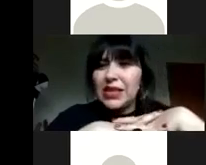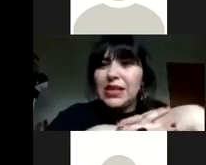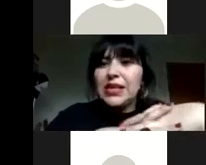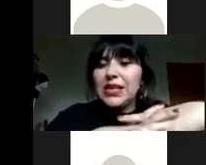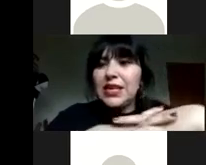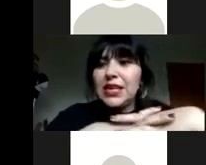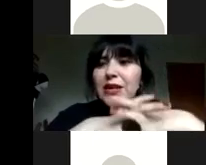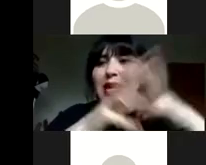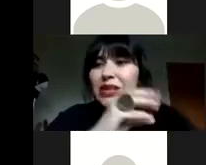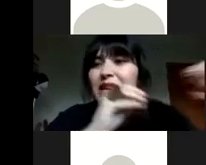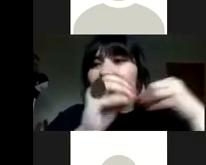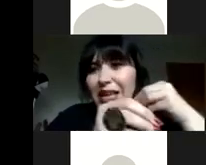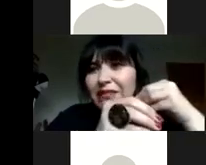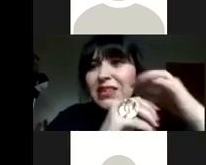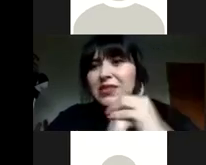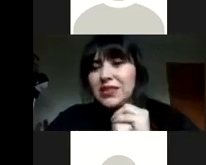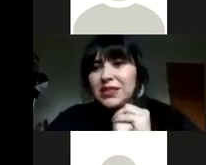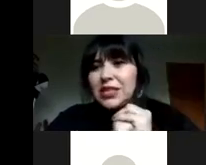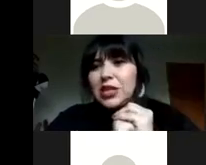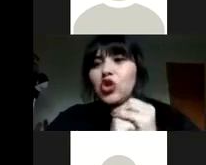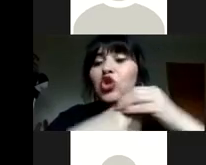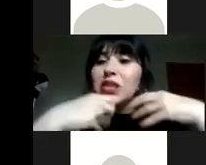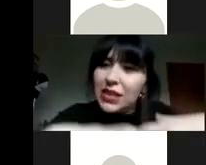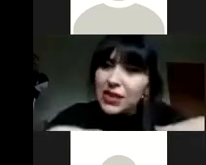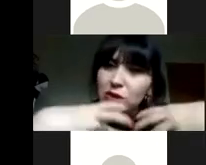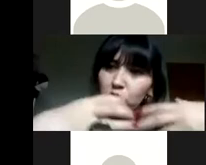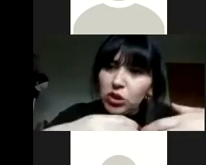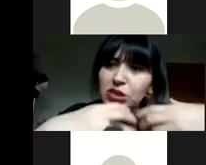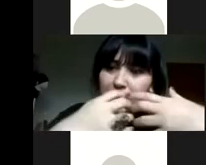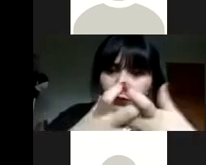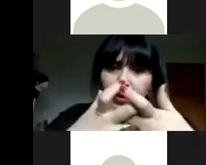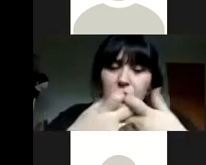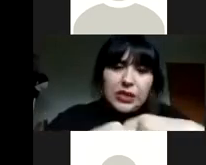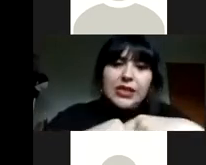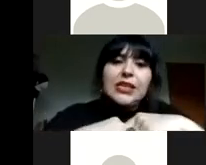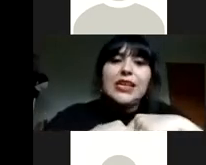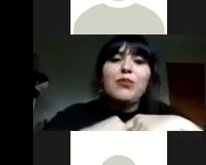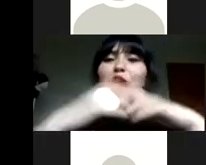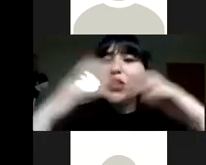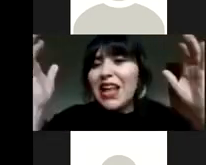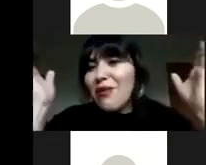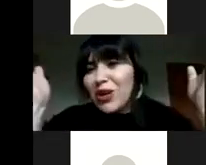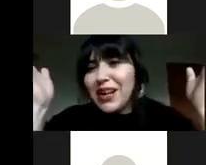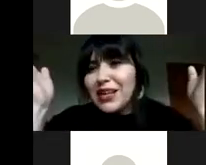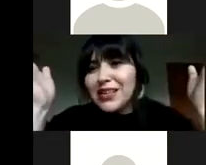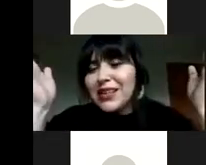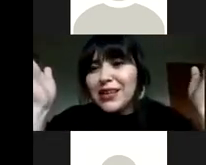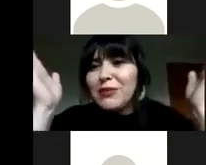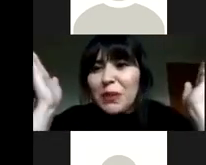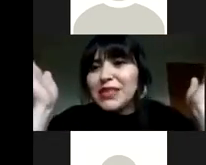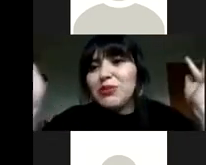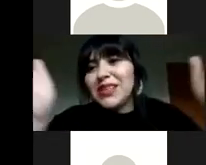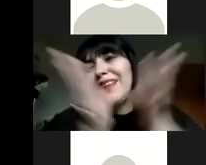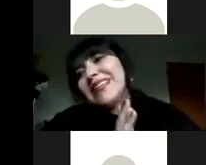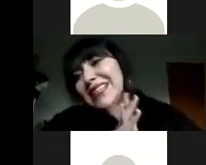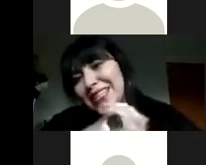entienden, la agüita de cannabis, ¿cierto?, no tiene estudios científicos. Pero esta la vamos a dejar en